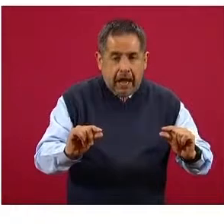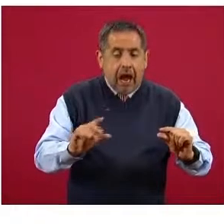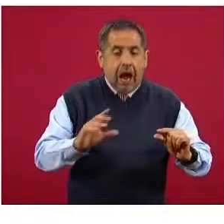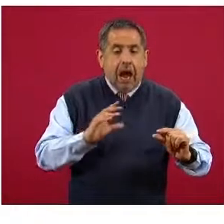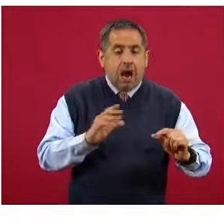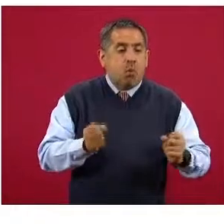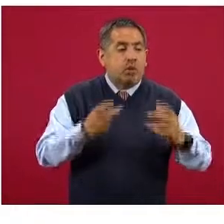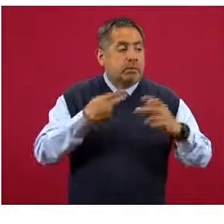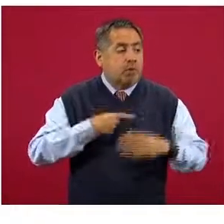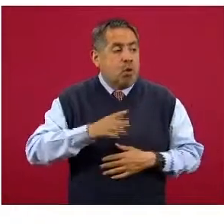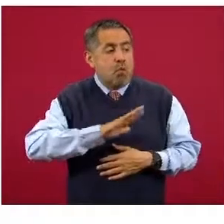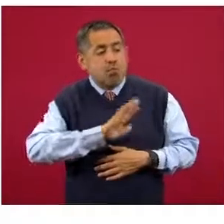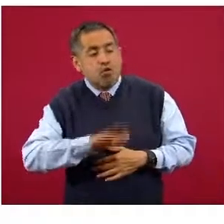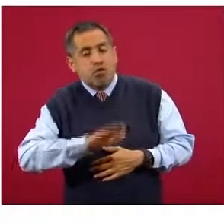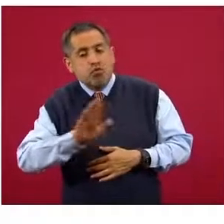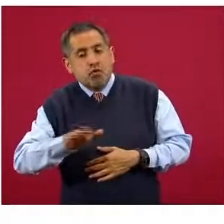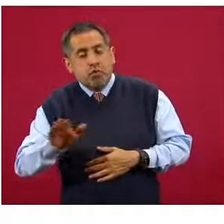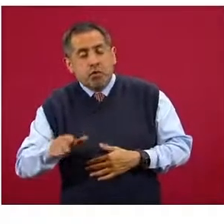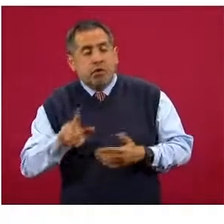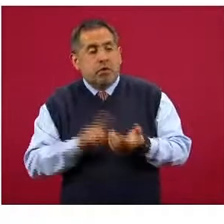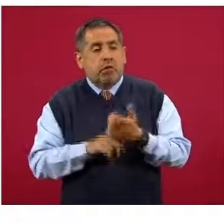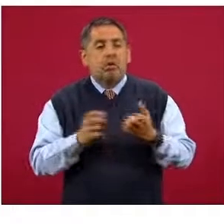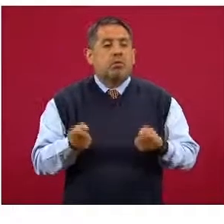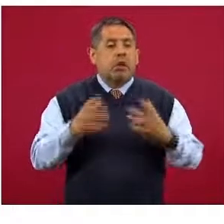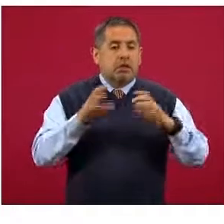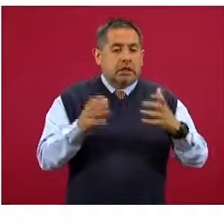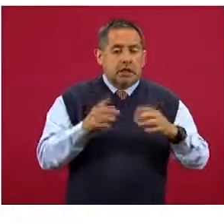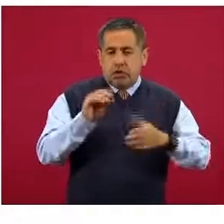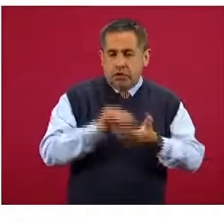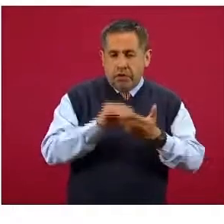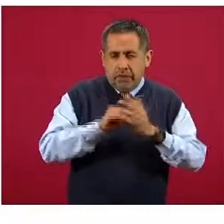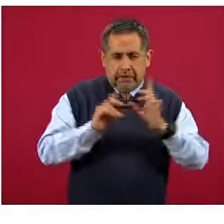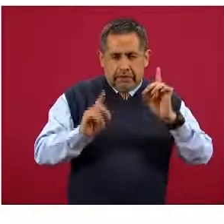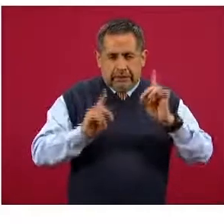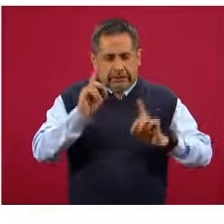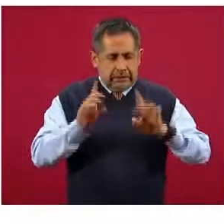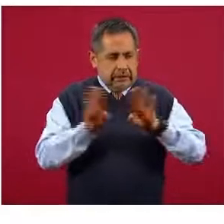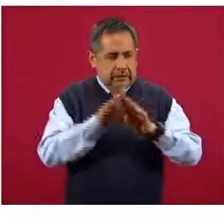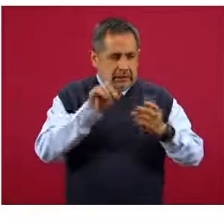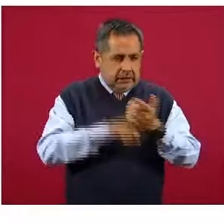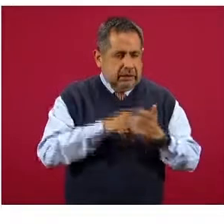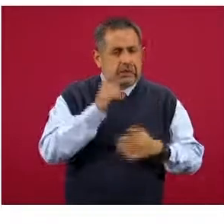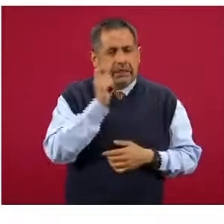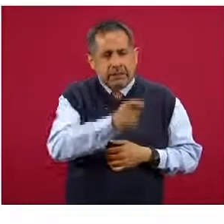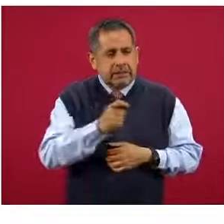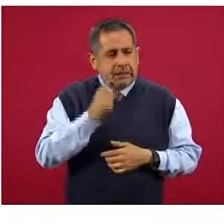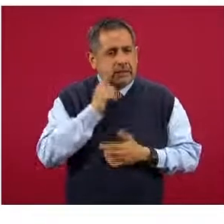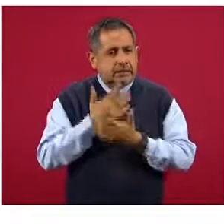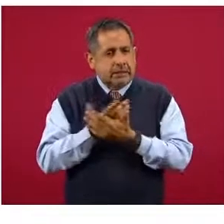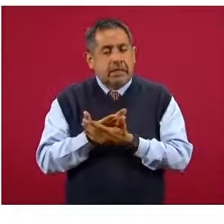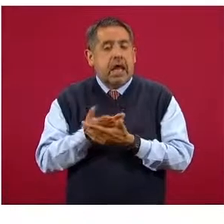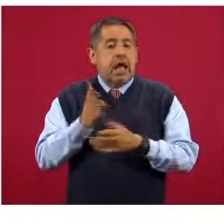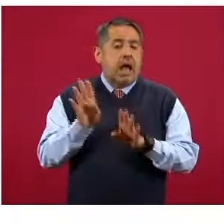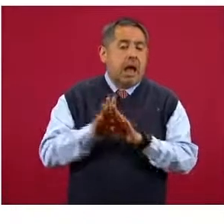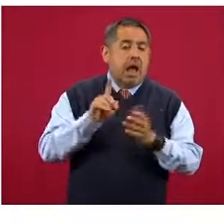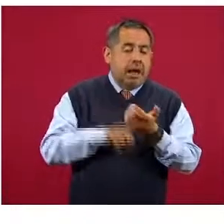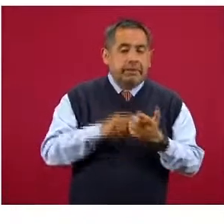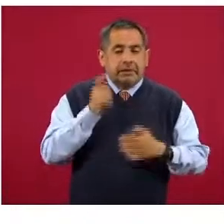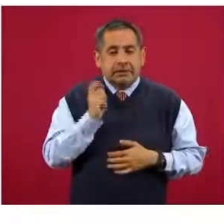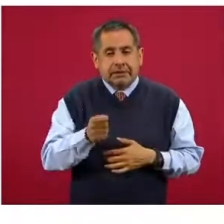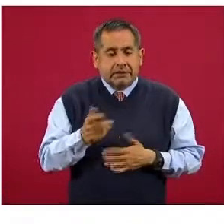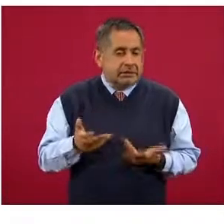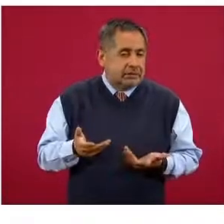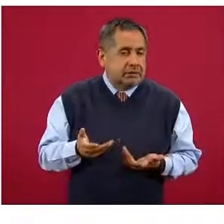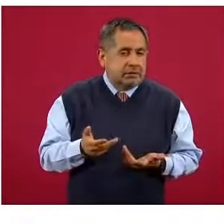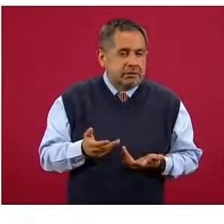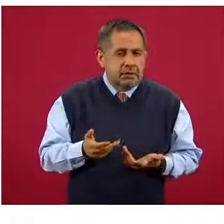aquellas defunciones que todavía en este momento son sospechosas, pero que en su momento estaríamos esperando, que ya sea por la vía